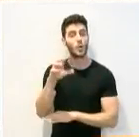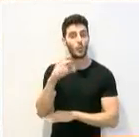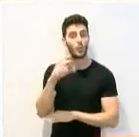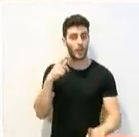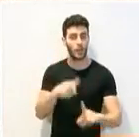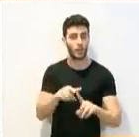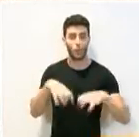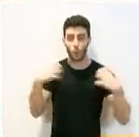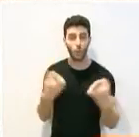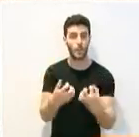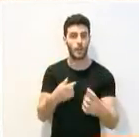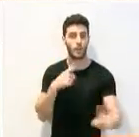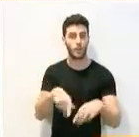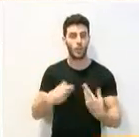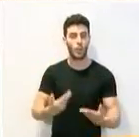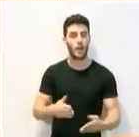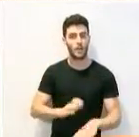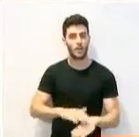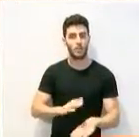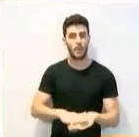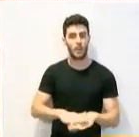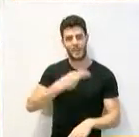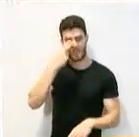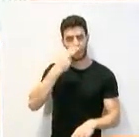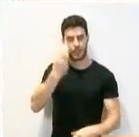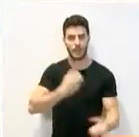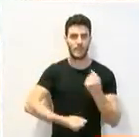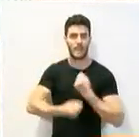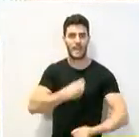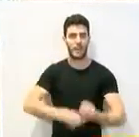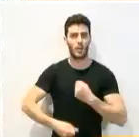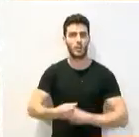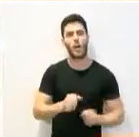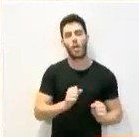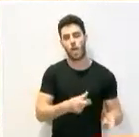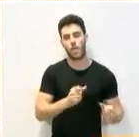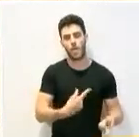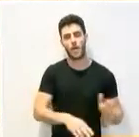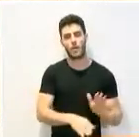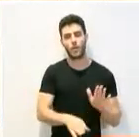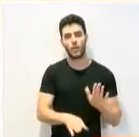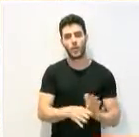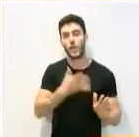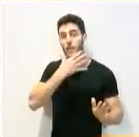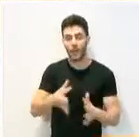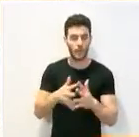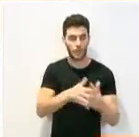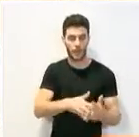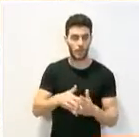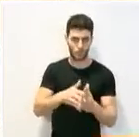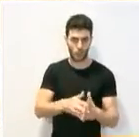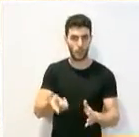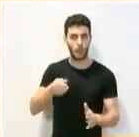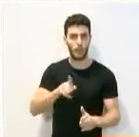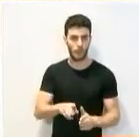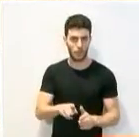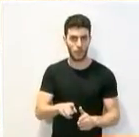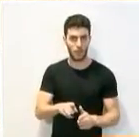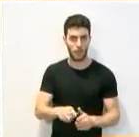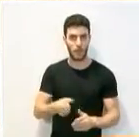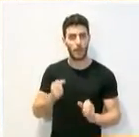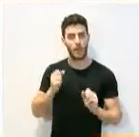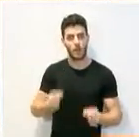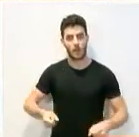seguir satisfaciendo los intereses económicos, como decíamos, de Estados Unidos y seguir incrementando el